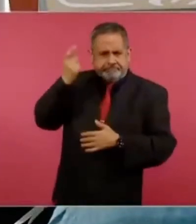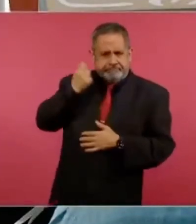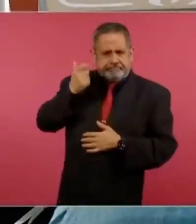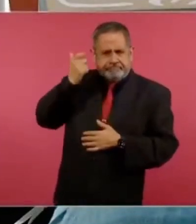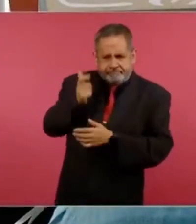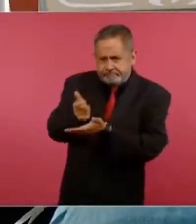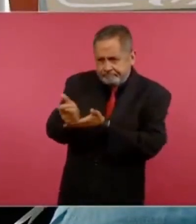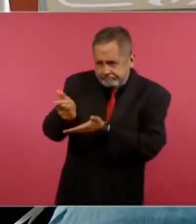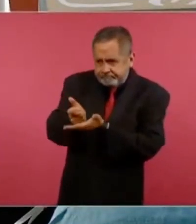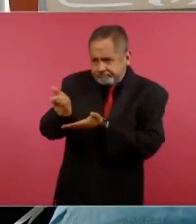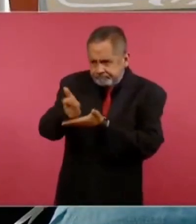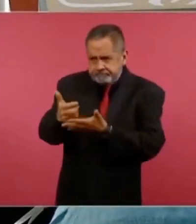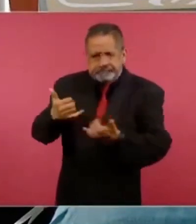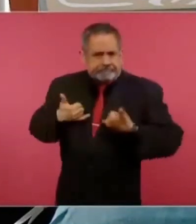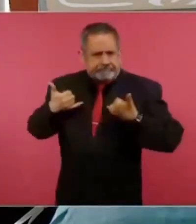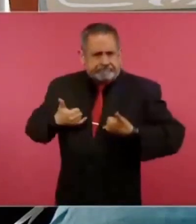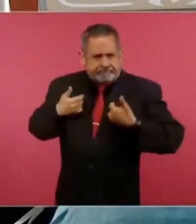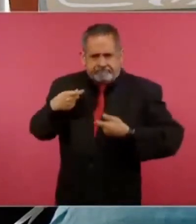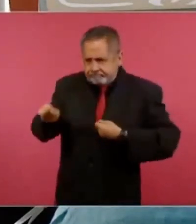proporcionalmente a la población.